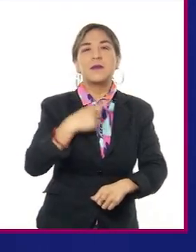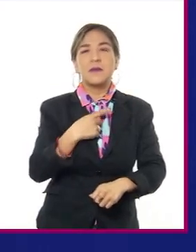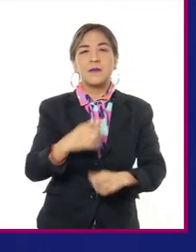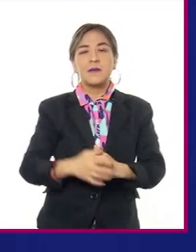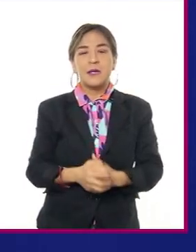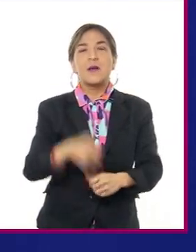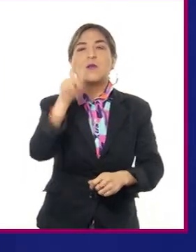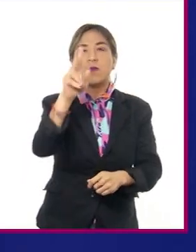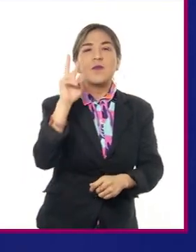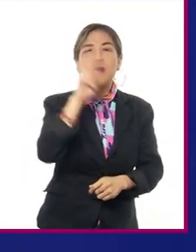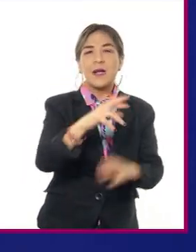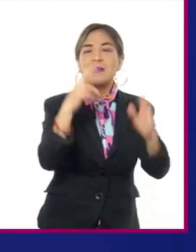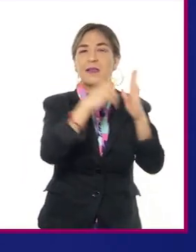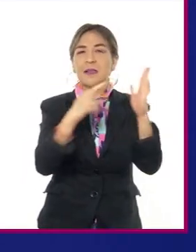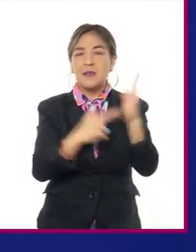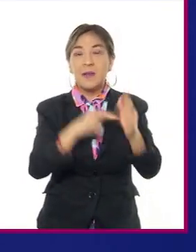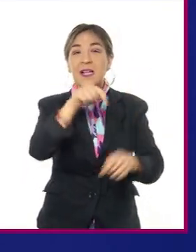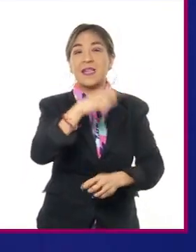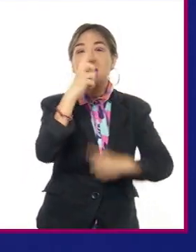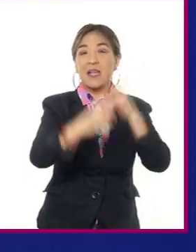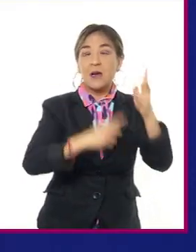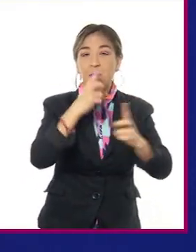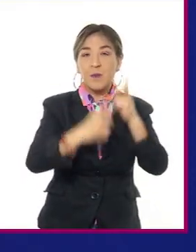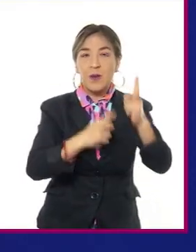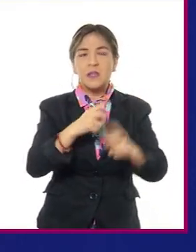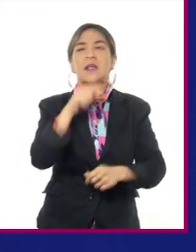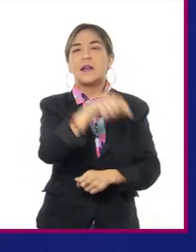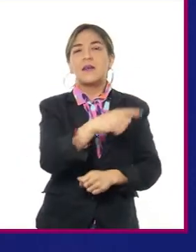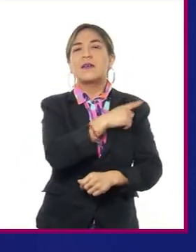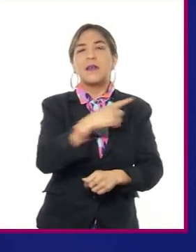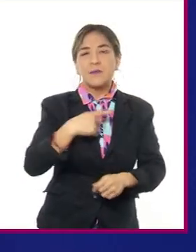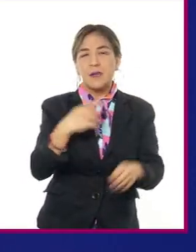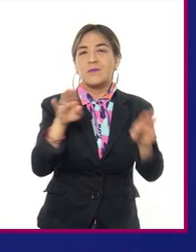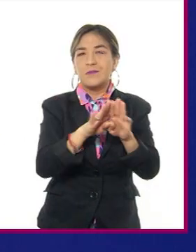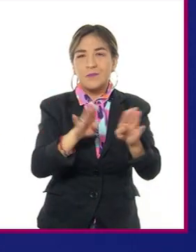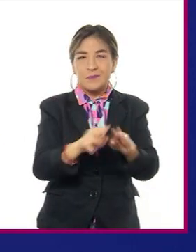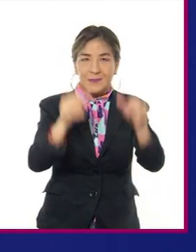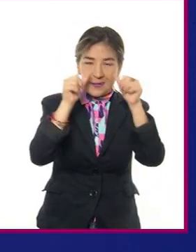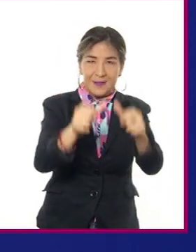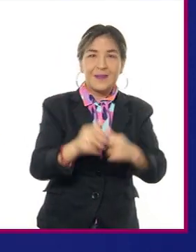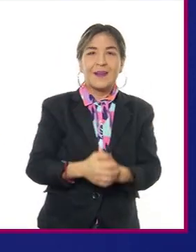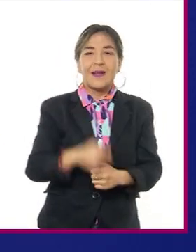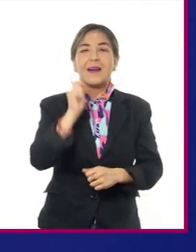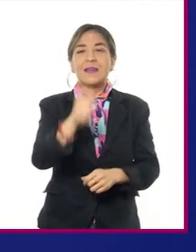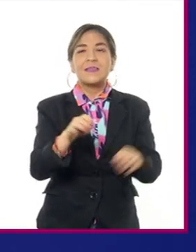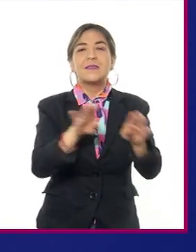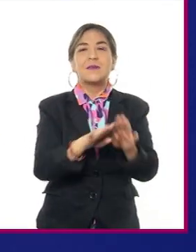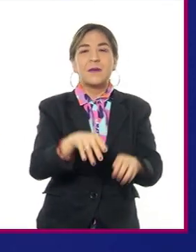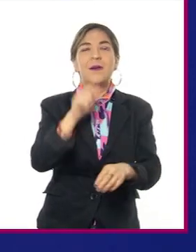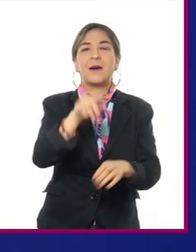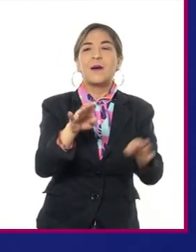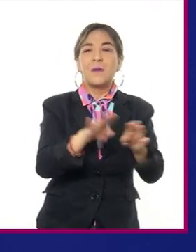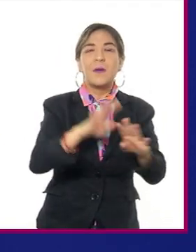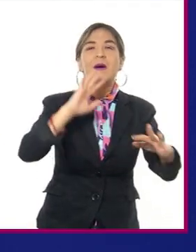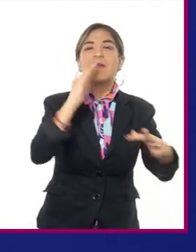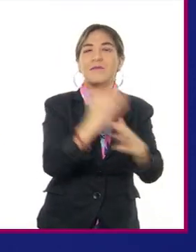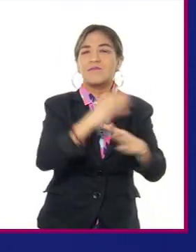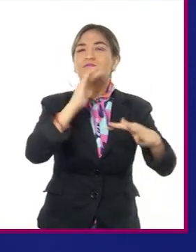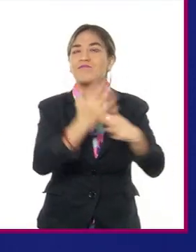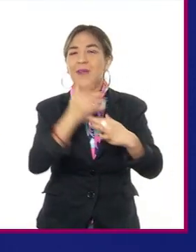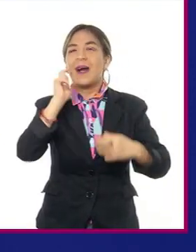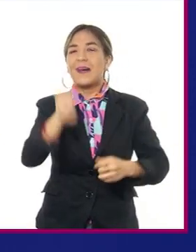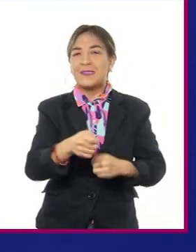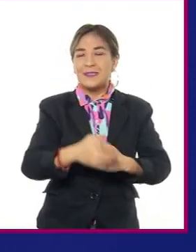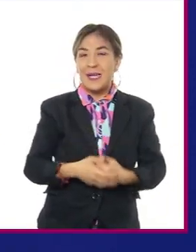Como observaron, los reglamentos deportivos suelen tener muchos apartados y subapartados, cada uno referente a un